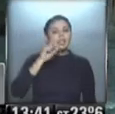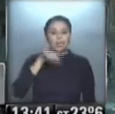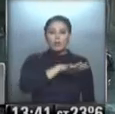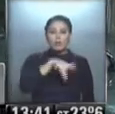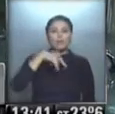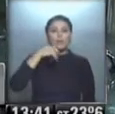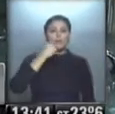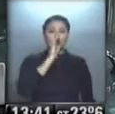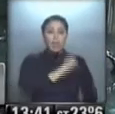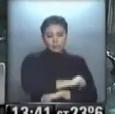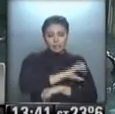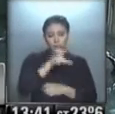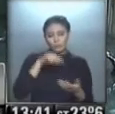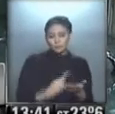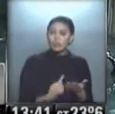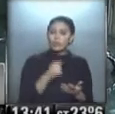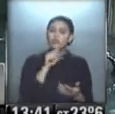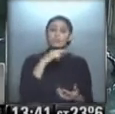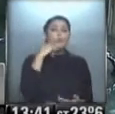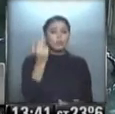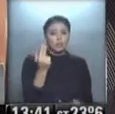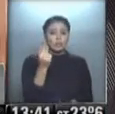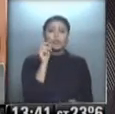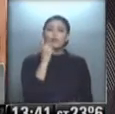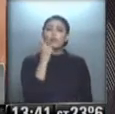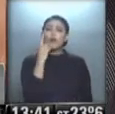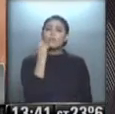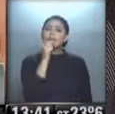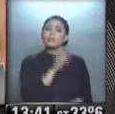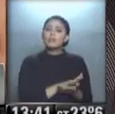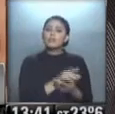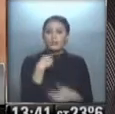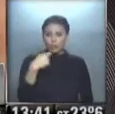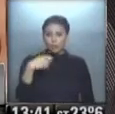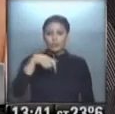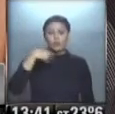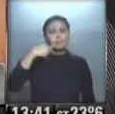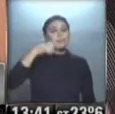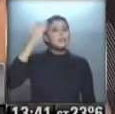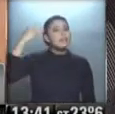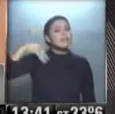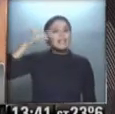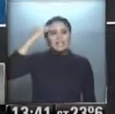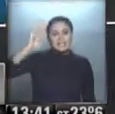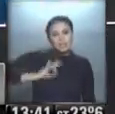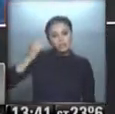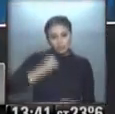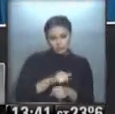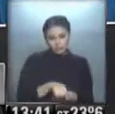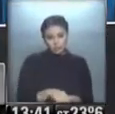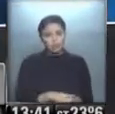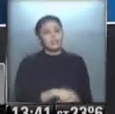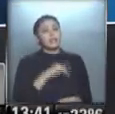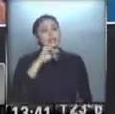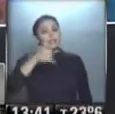desde will de partido de avellaneda provincia de buenos aires- su hijo jorge consulta el estado de su jubilación está en juicio desde hace 15 años tal